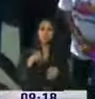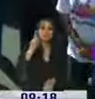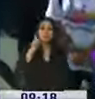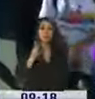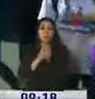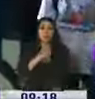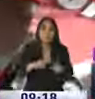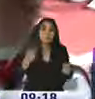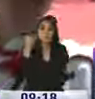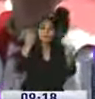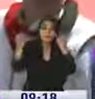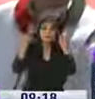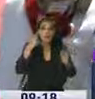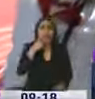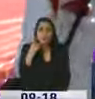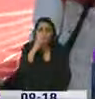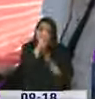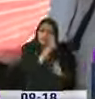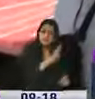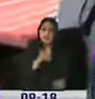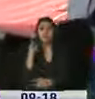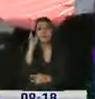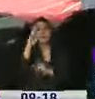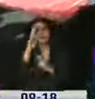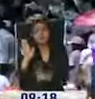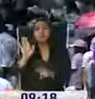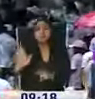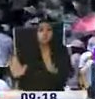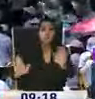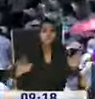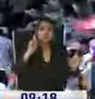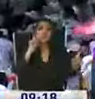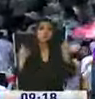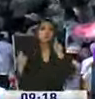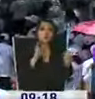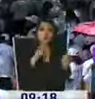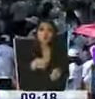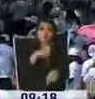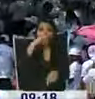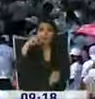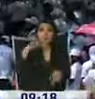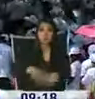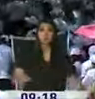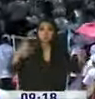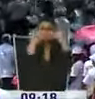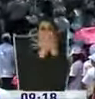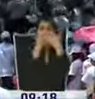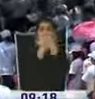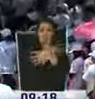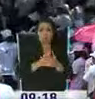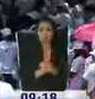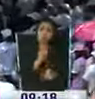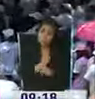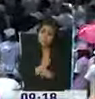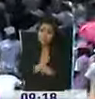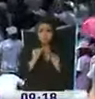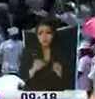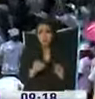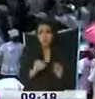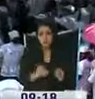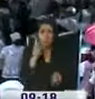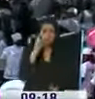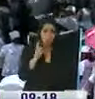de ideología de género que pueden confundir a los estudiantes. Yo creo que temas de sexualidad son necesarios para evitar embarazos precoces,